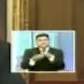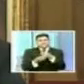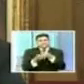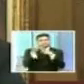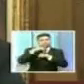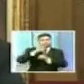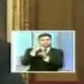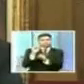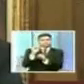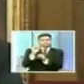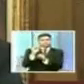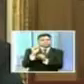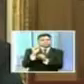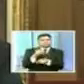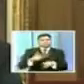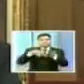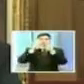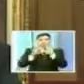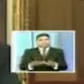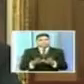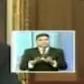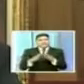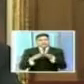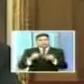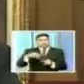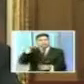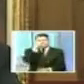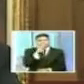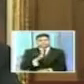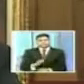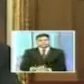Detenerla. Detener al Brasil.